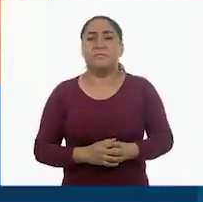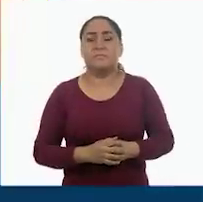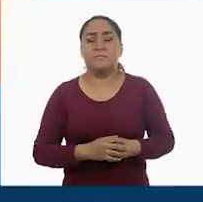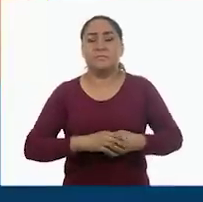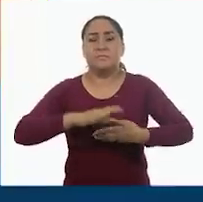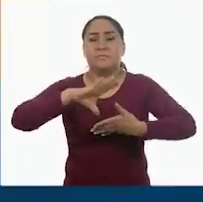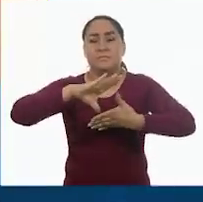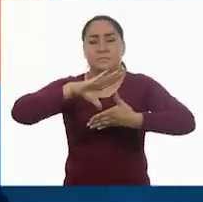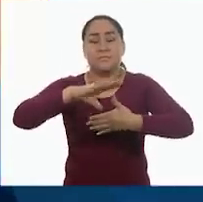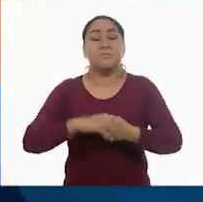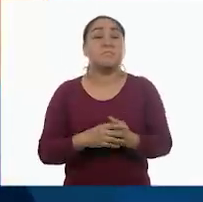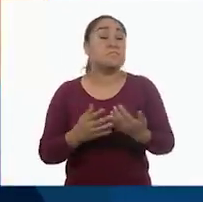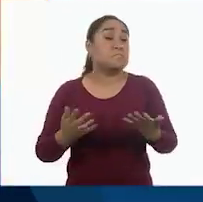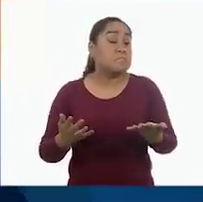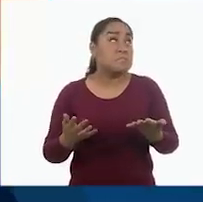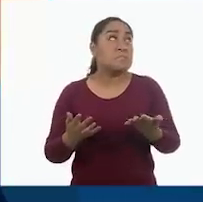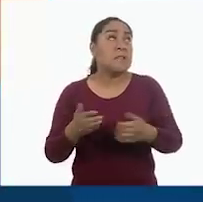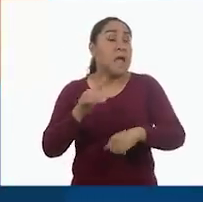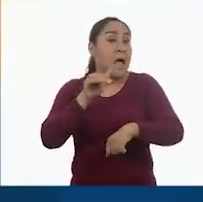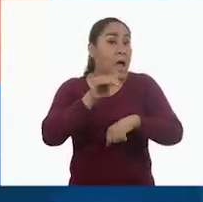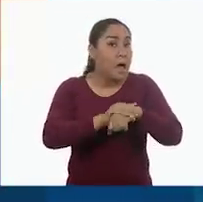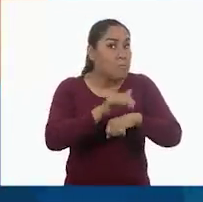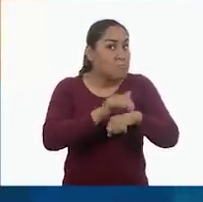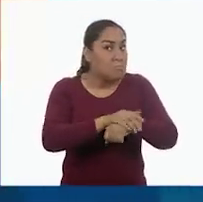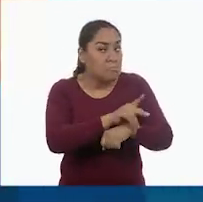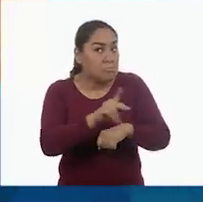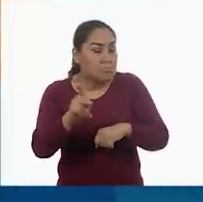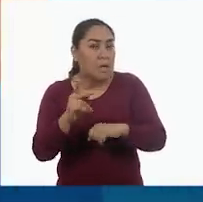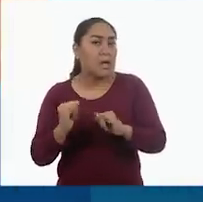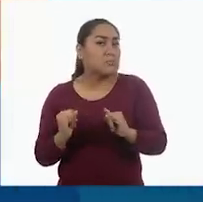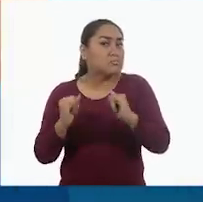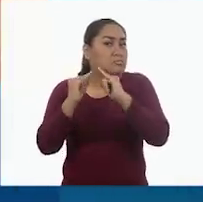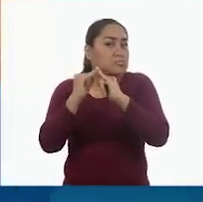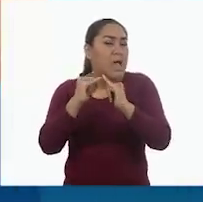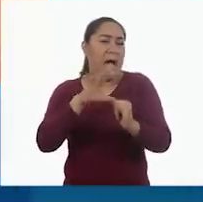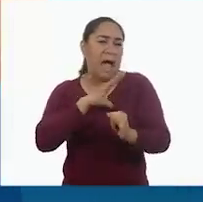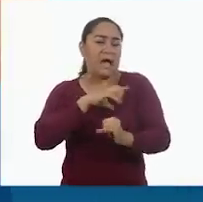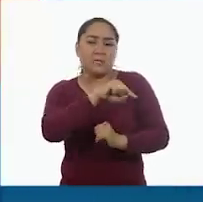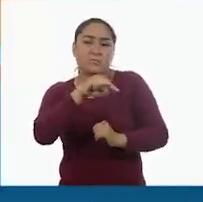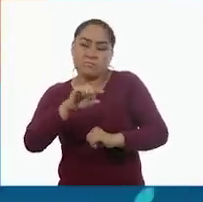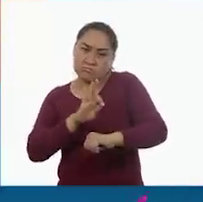Amigos e instituciones que defienden los derechos de los niños.